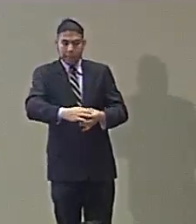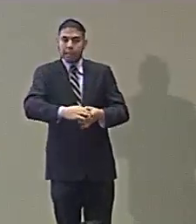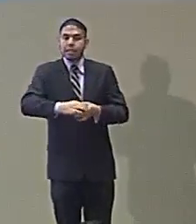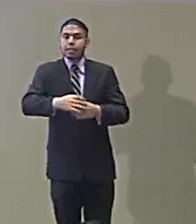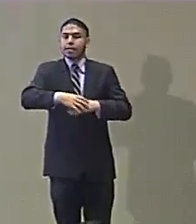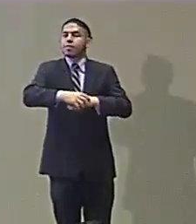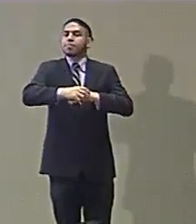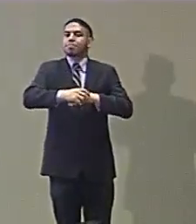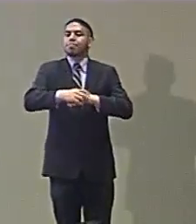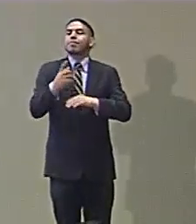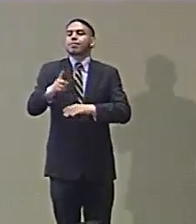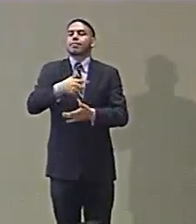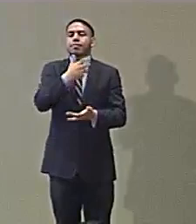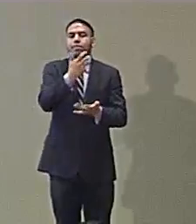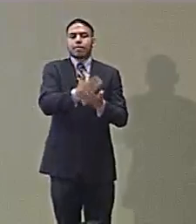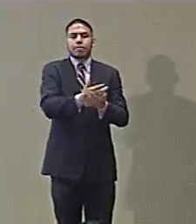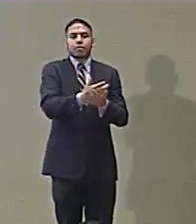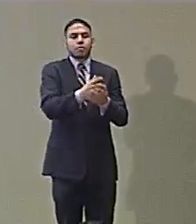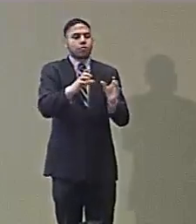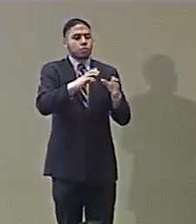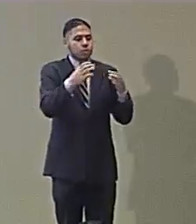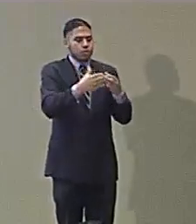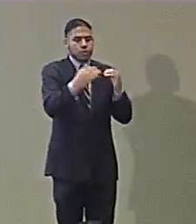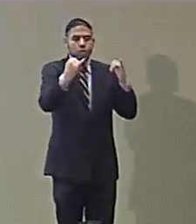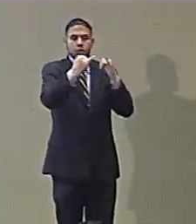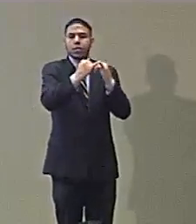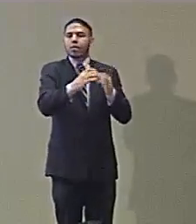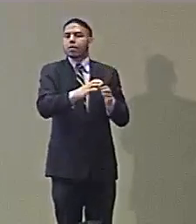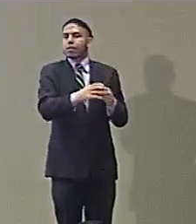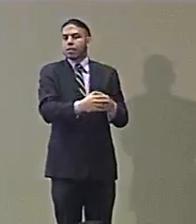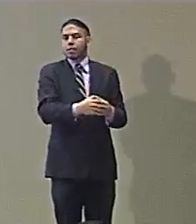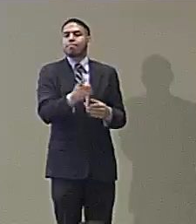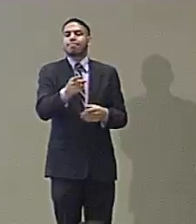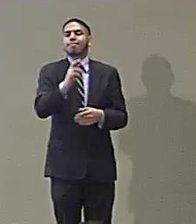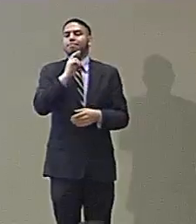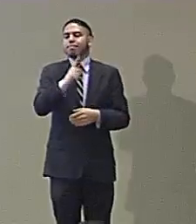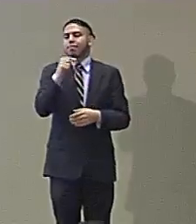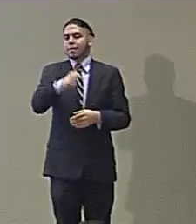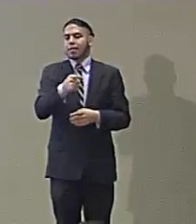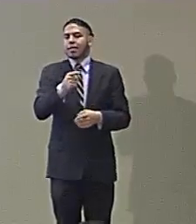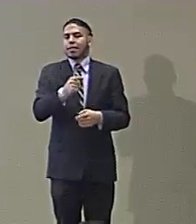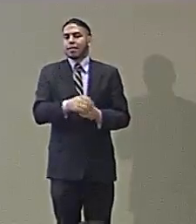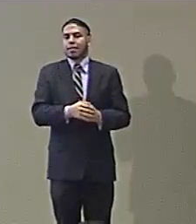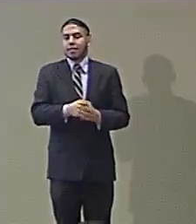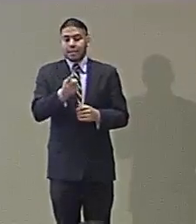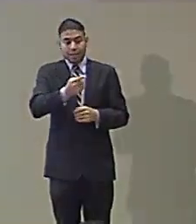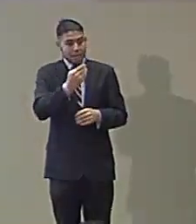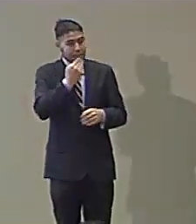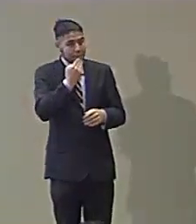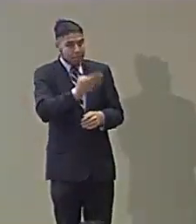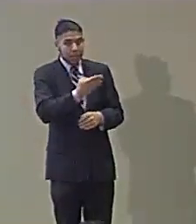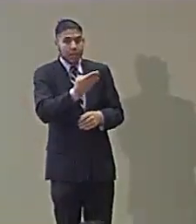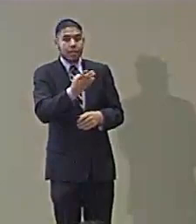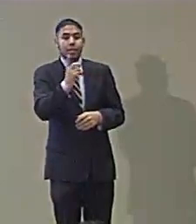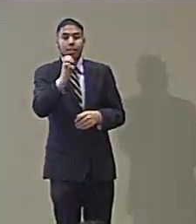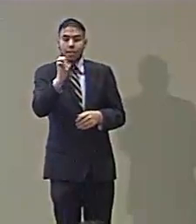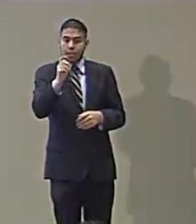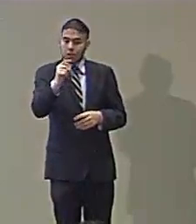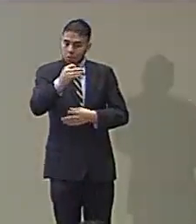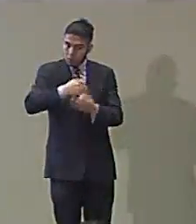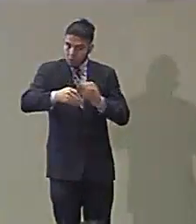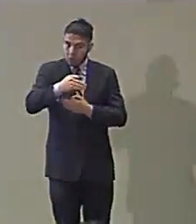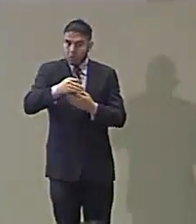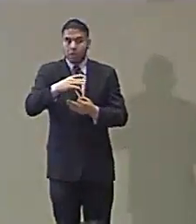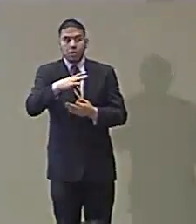descansar todas las instituciones de un país creo que esta otra elección es mejor en el bien de todos está la